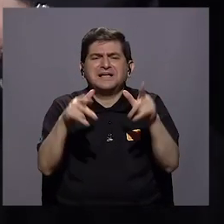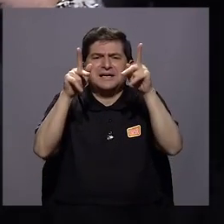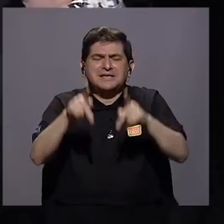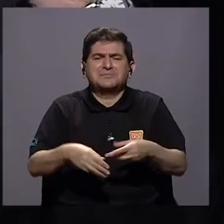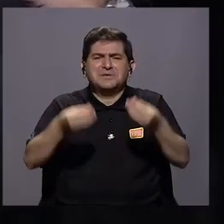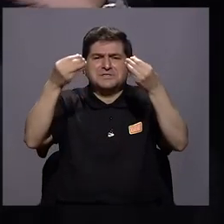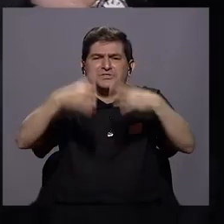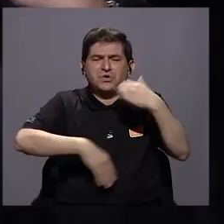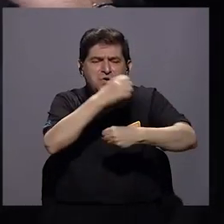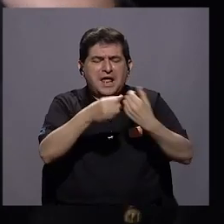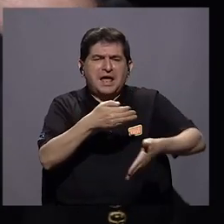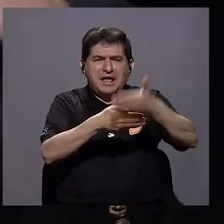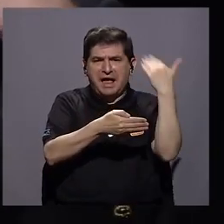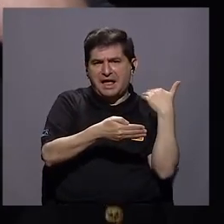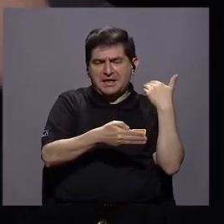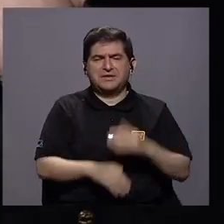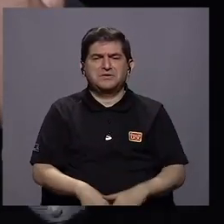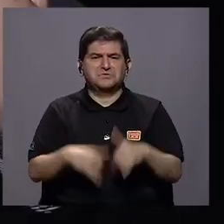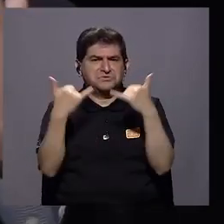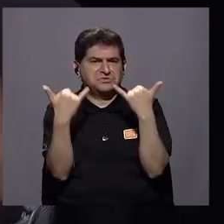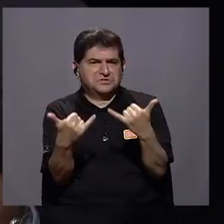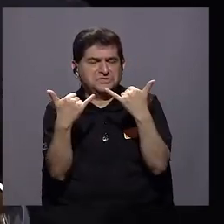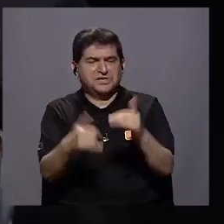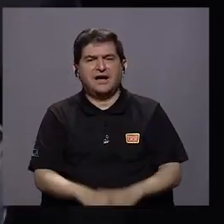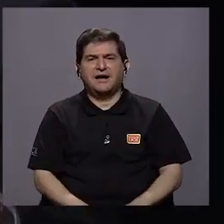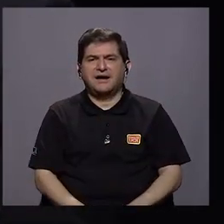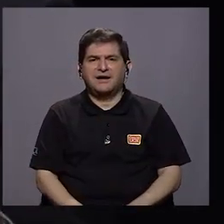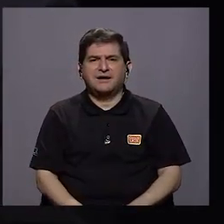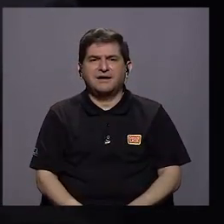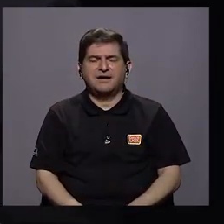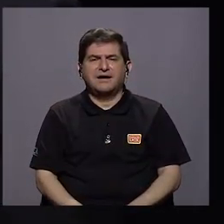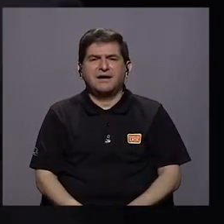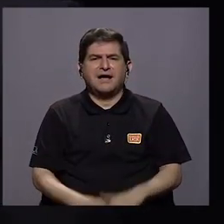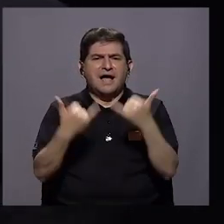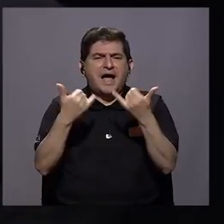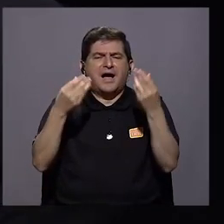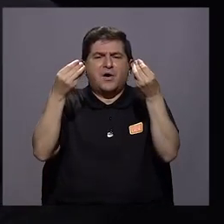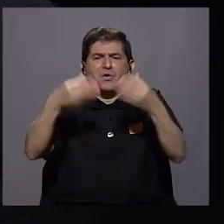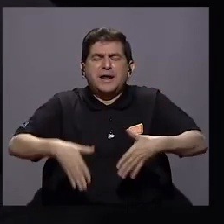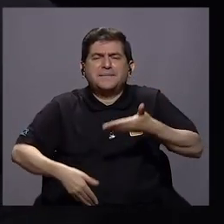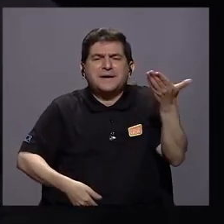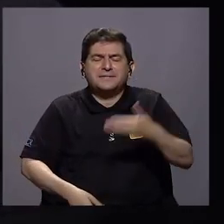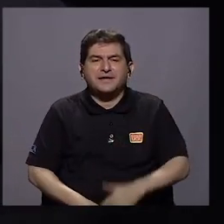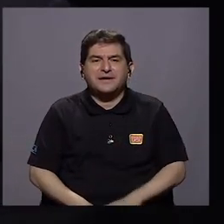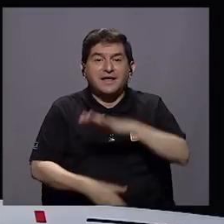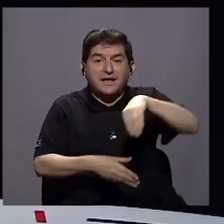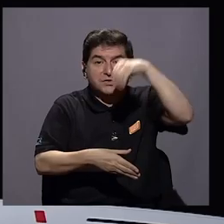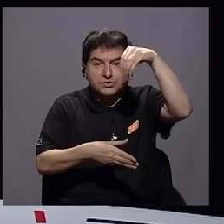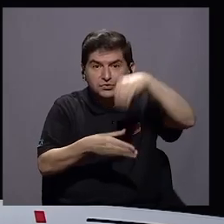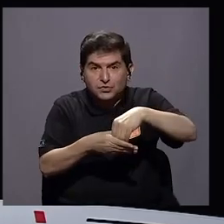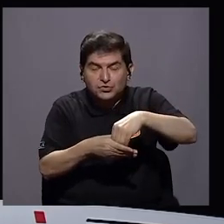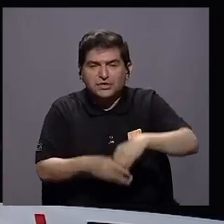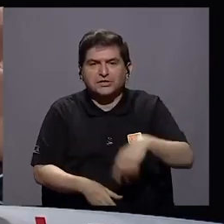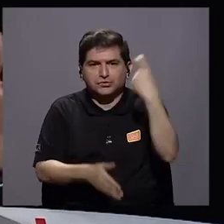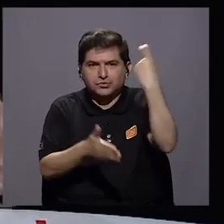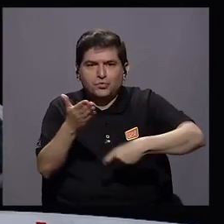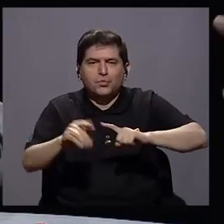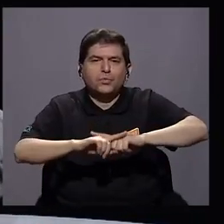ya la gente lo perdió en los años pasados, eso sí, ya sí, lo vienen perdiendo. ¿Qué es lo que está perdiendo la gente? Lo estamos poniendo en un contexto muy drástico, pero